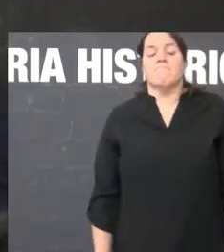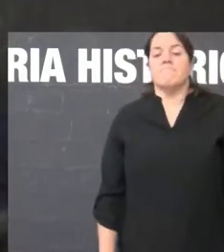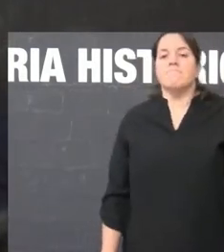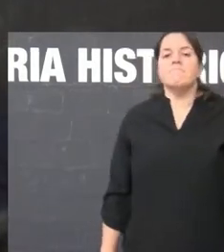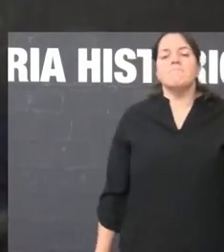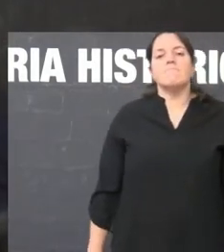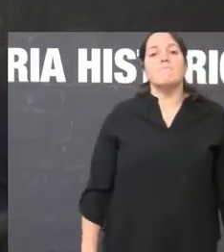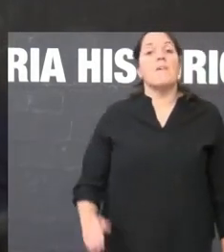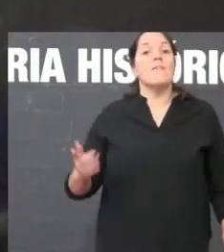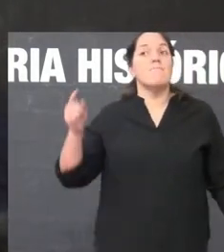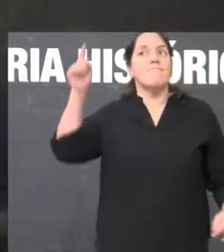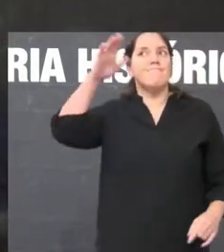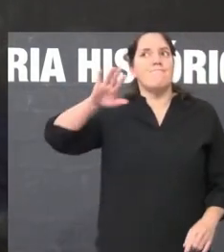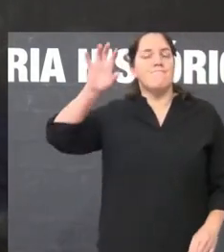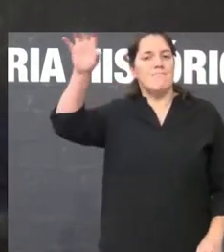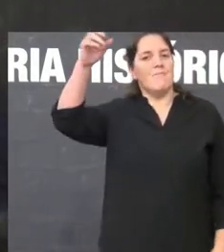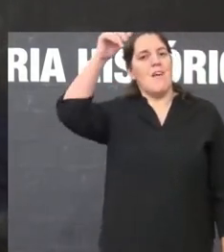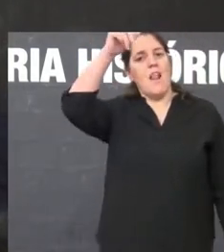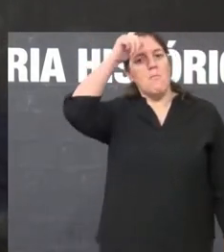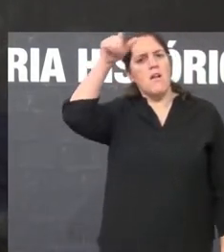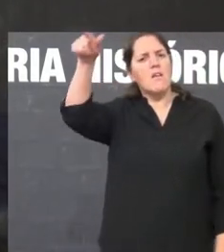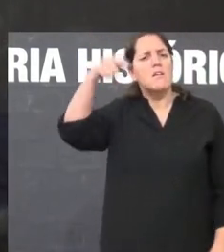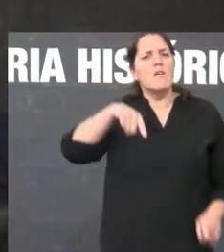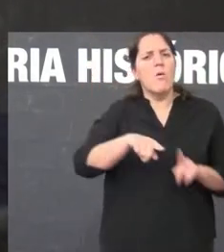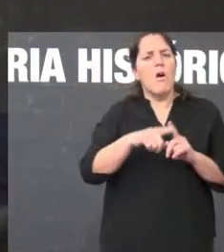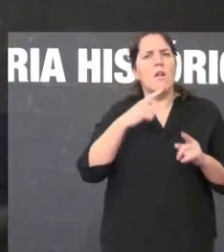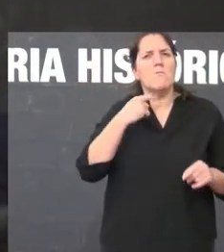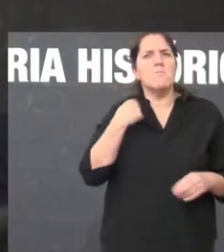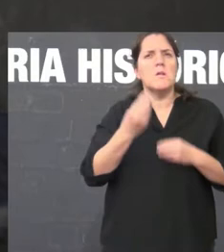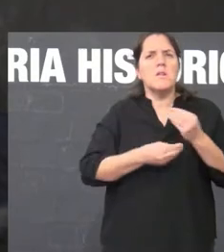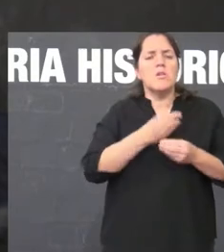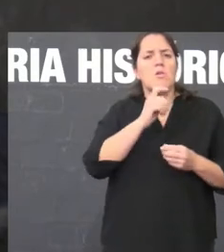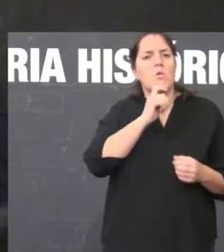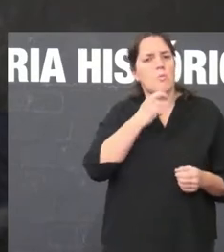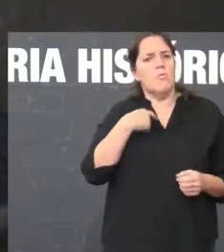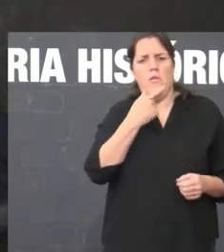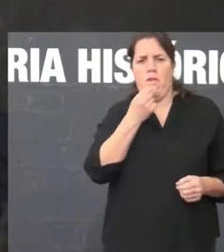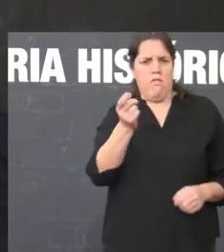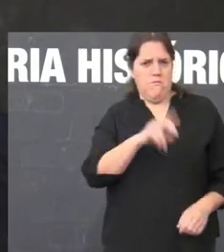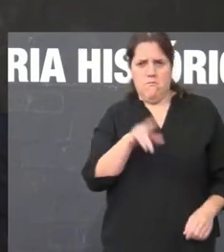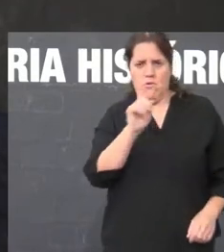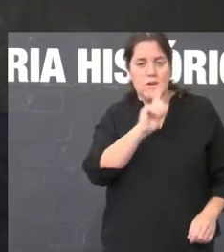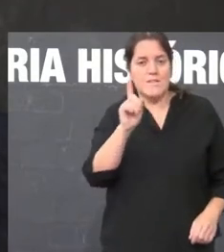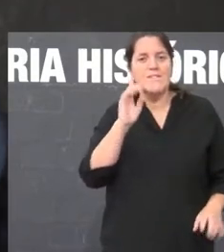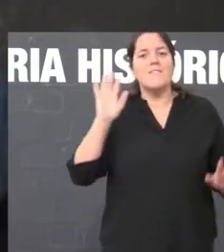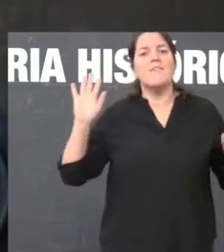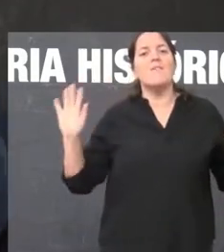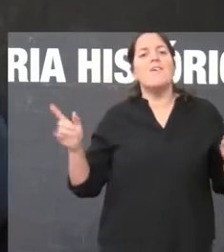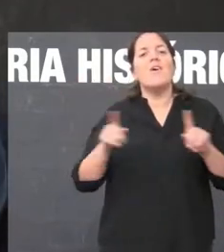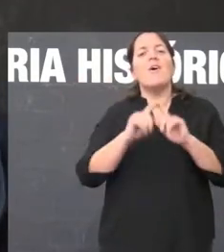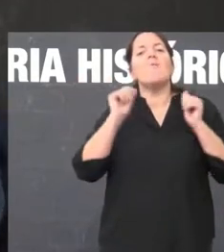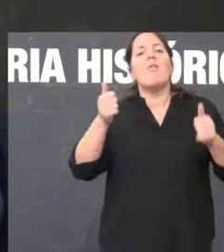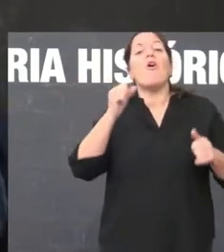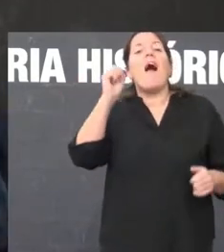en Alemania hubo un ejercicio que no fue fácil, pero que lo empezó Adenauer ya con muchas